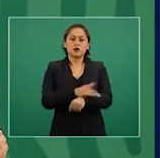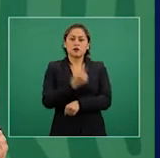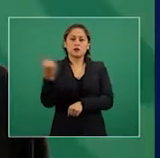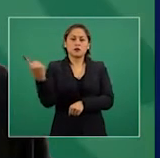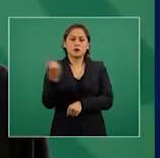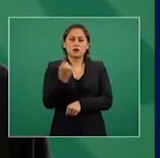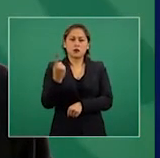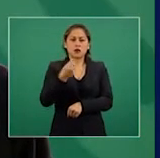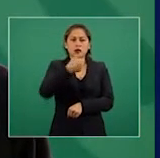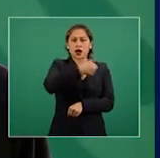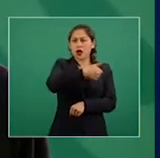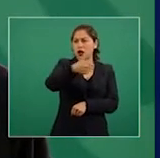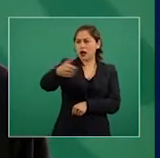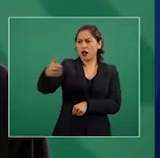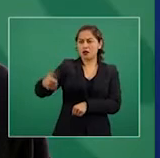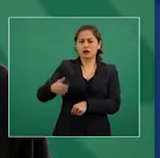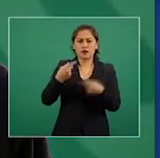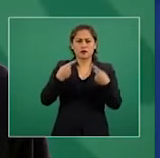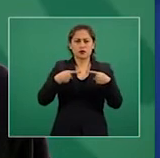autolimitarnos todos